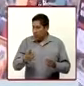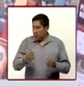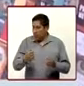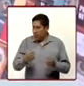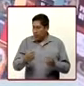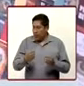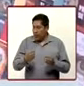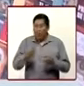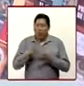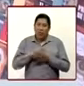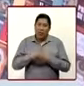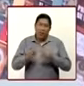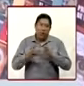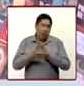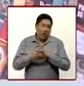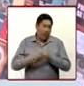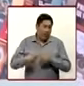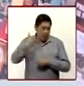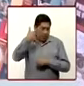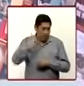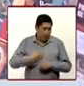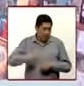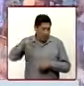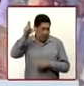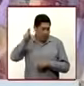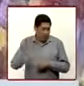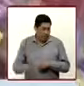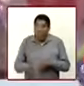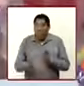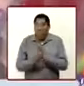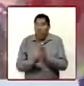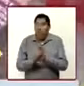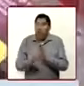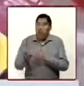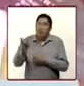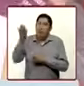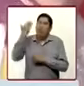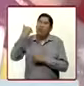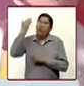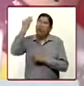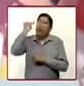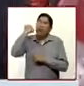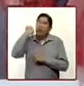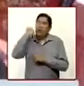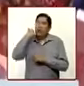las biografías, por ejemplo, tal vez los clásicos